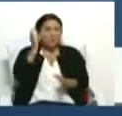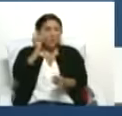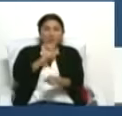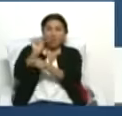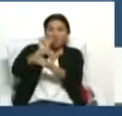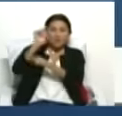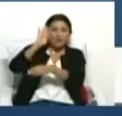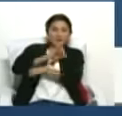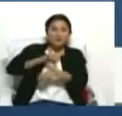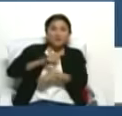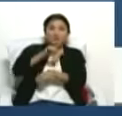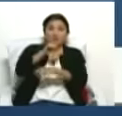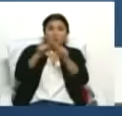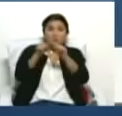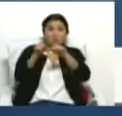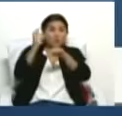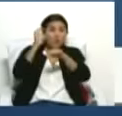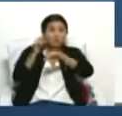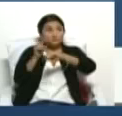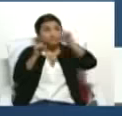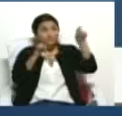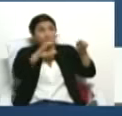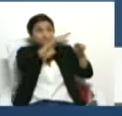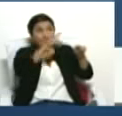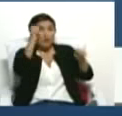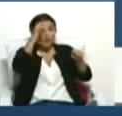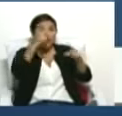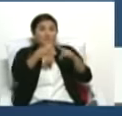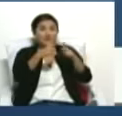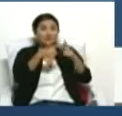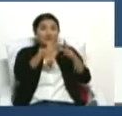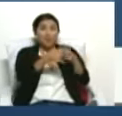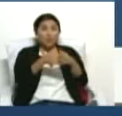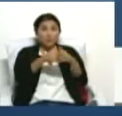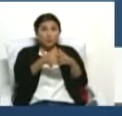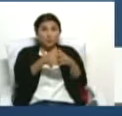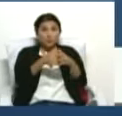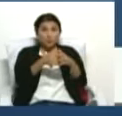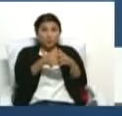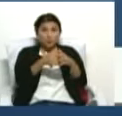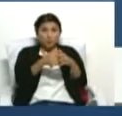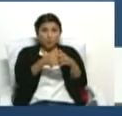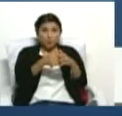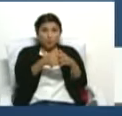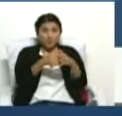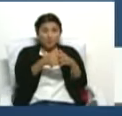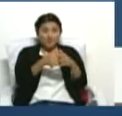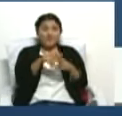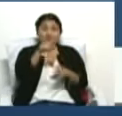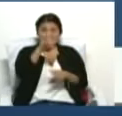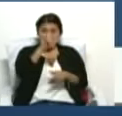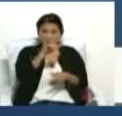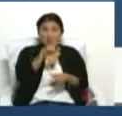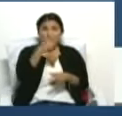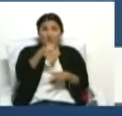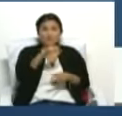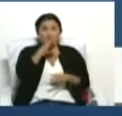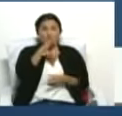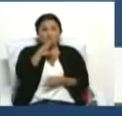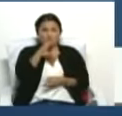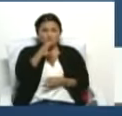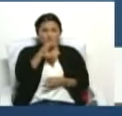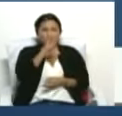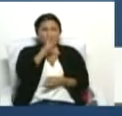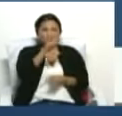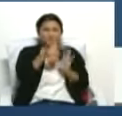Armadas en Europa y en Estados Unidos. Incluso hay documentos hechos